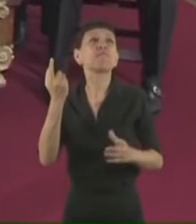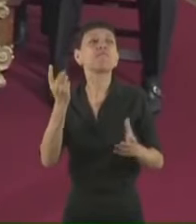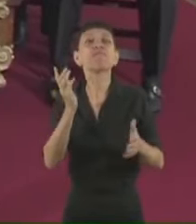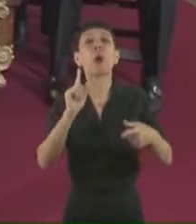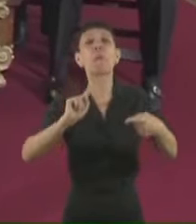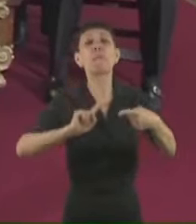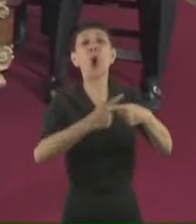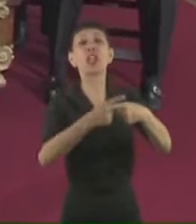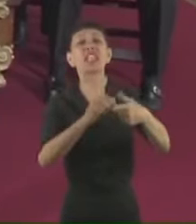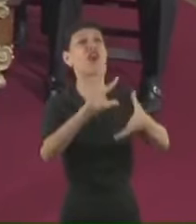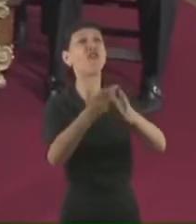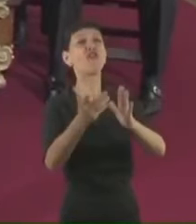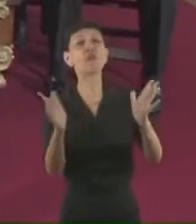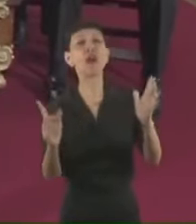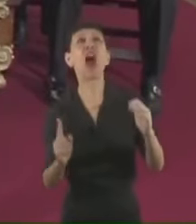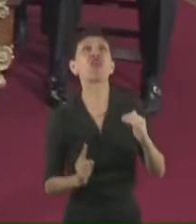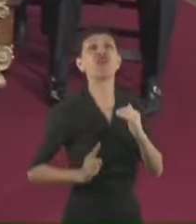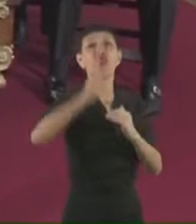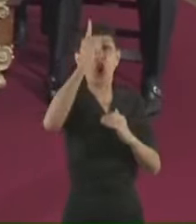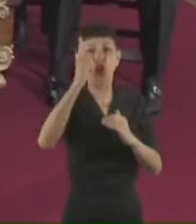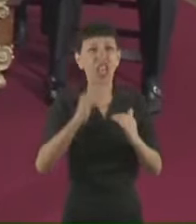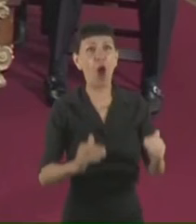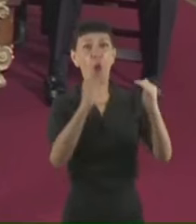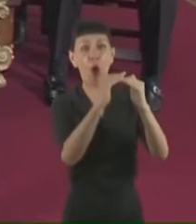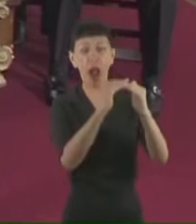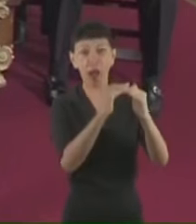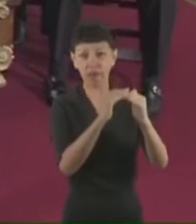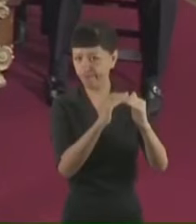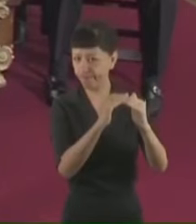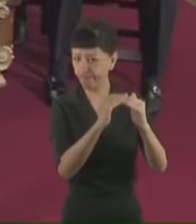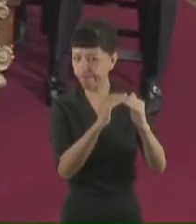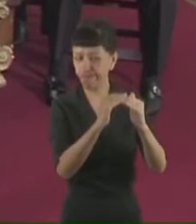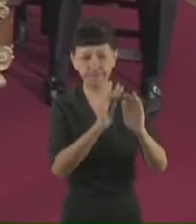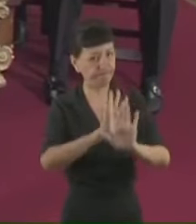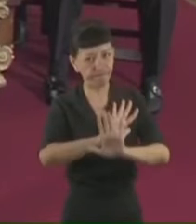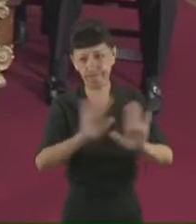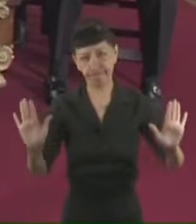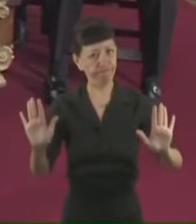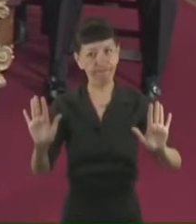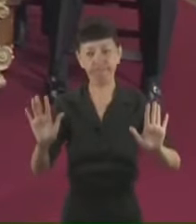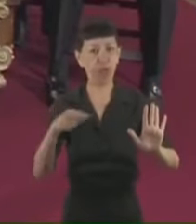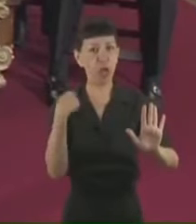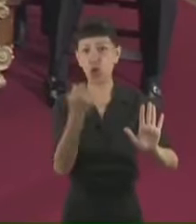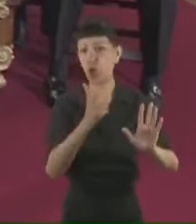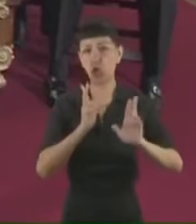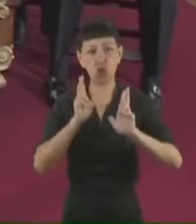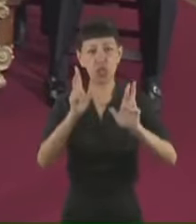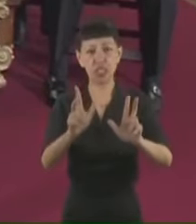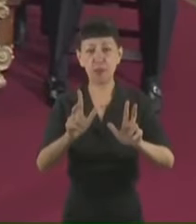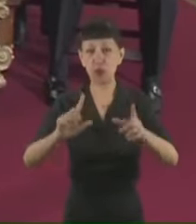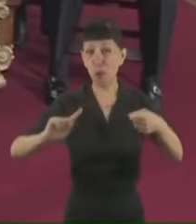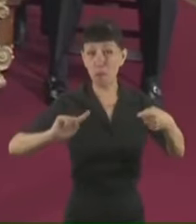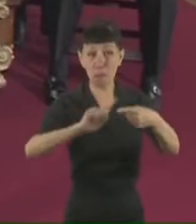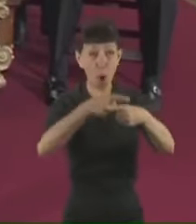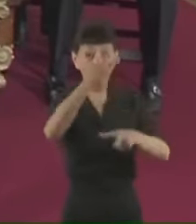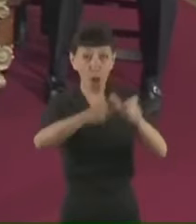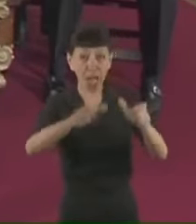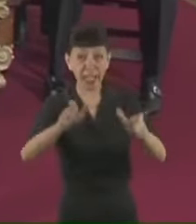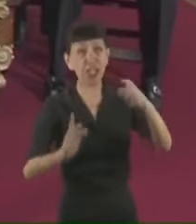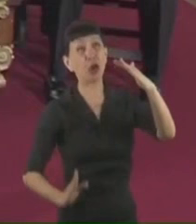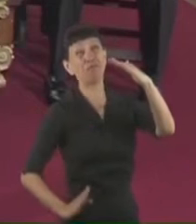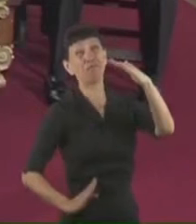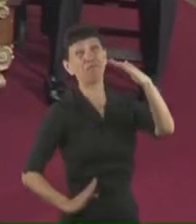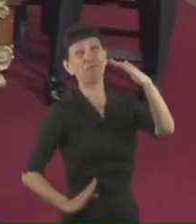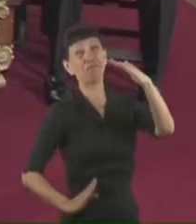son Dios pues bien Nosotros hemos venido a decirles que los políticos no solo no son Dios sino que son la